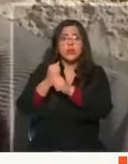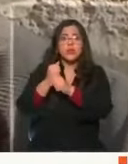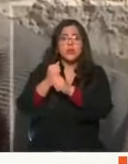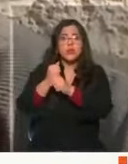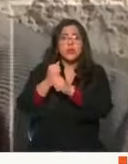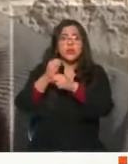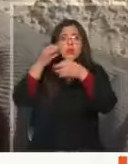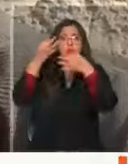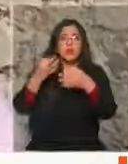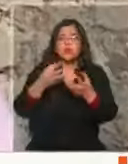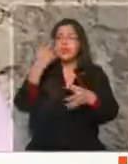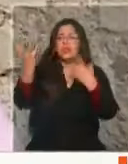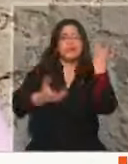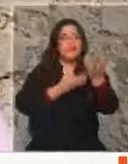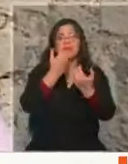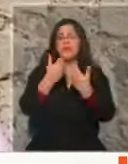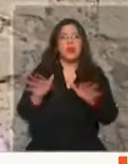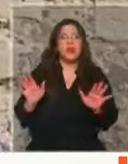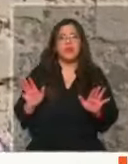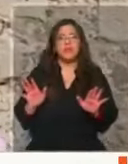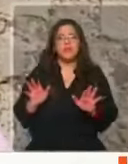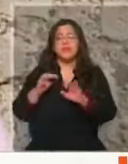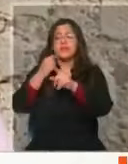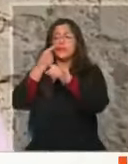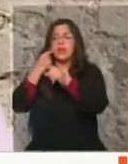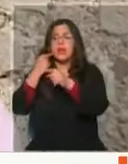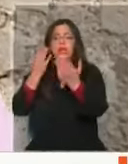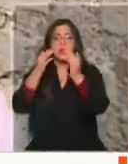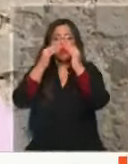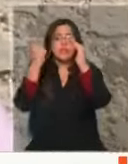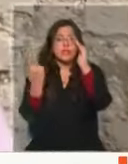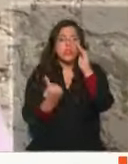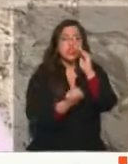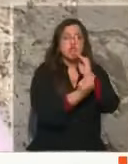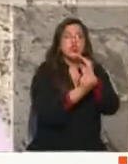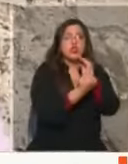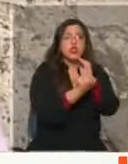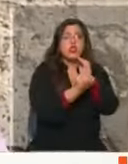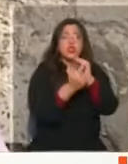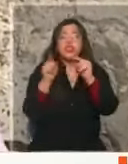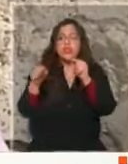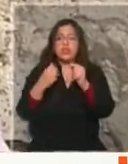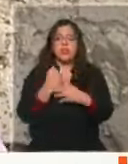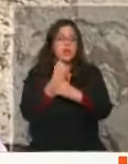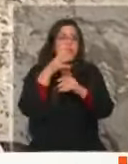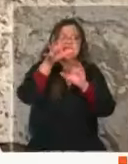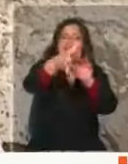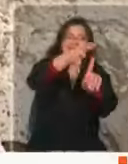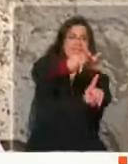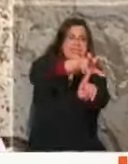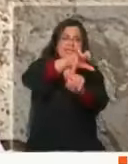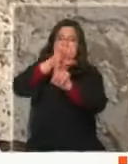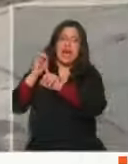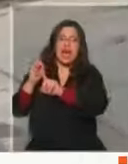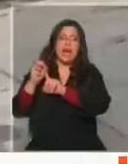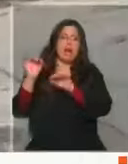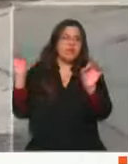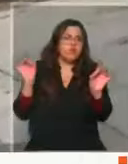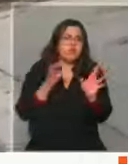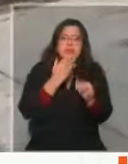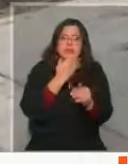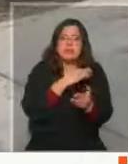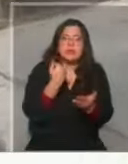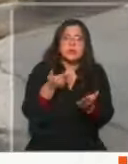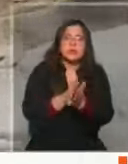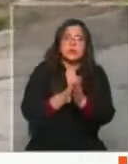incendio ya estaba declarado. De hecho entró y no lo tuvieron que sacar, porque no, si no se iba a quemar también adentro él. La